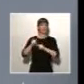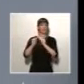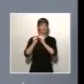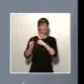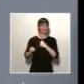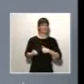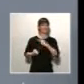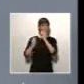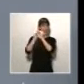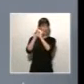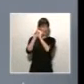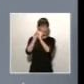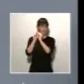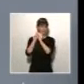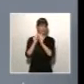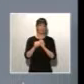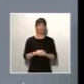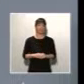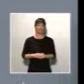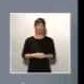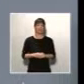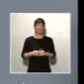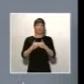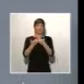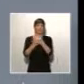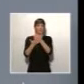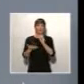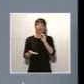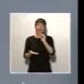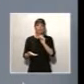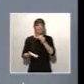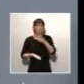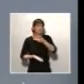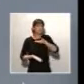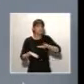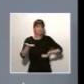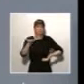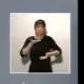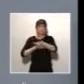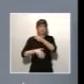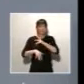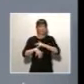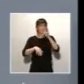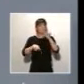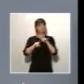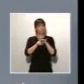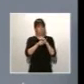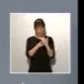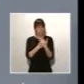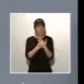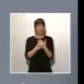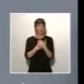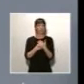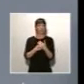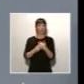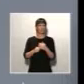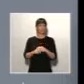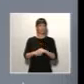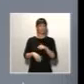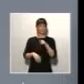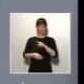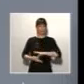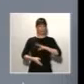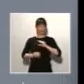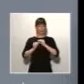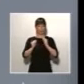cierto es que la industria ha mostrado una actitud muy colaboradora, sensible a la situación, han duplicado su capacidad de producción